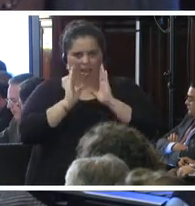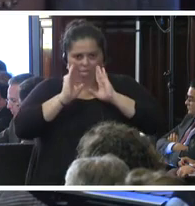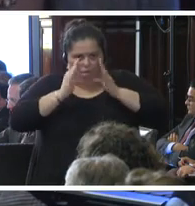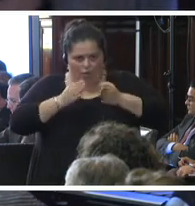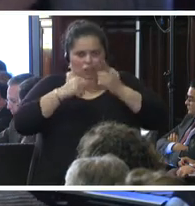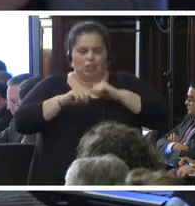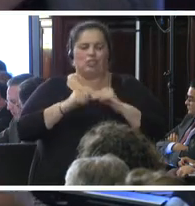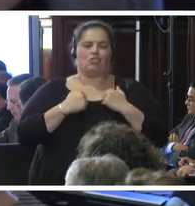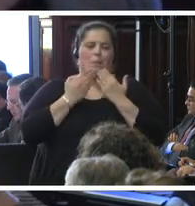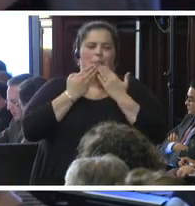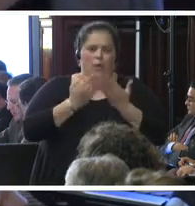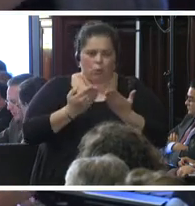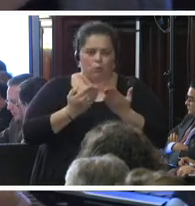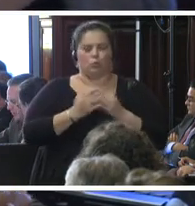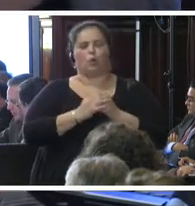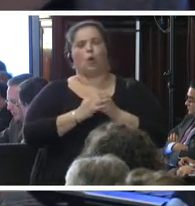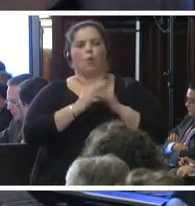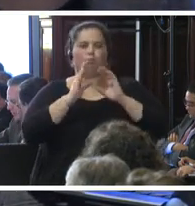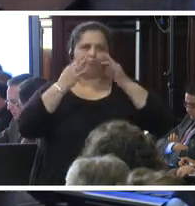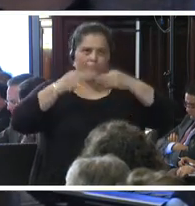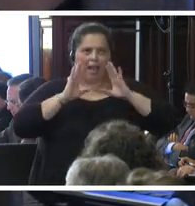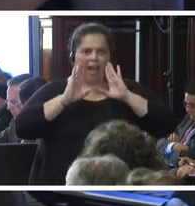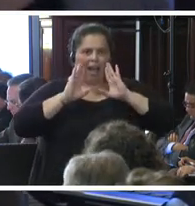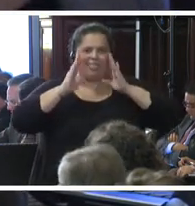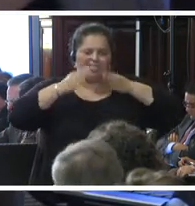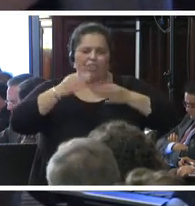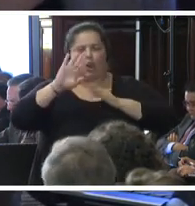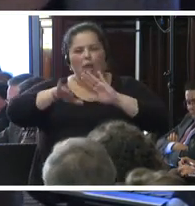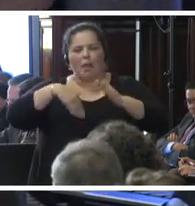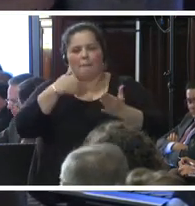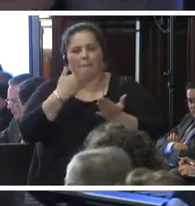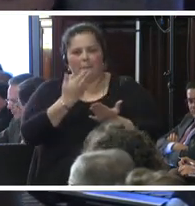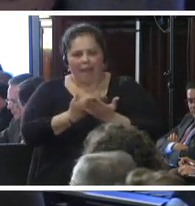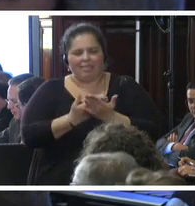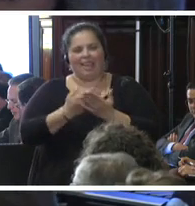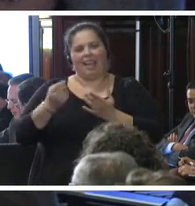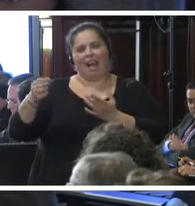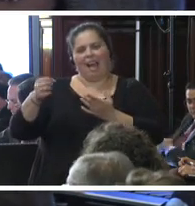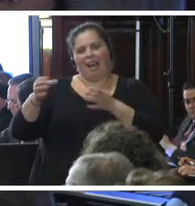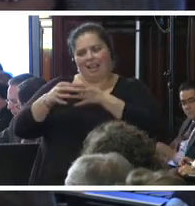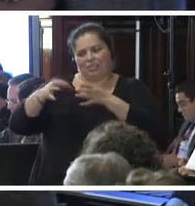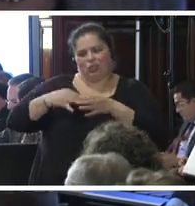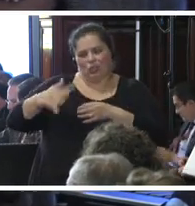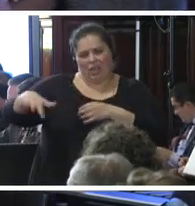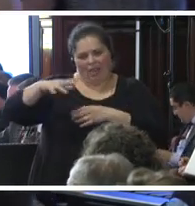Mi pregunta, atendiendo lo que ha planteado la sociedad civil,